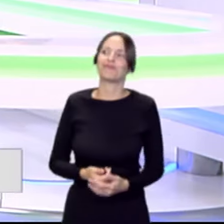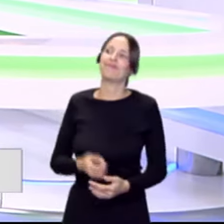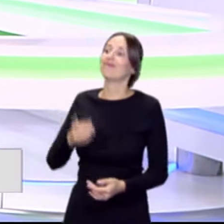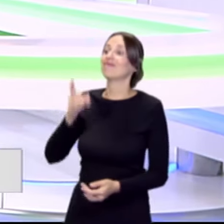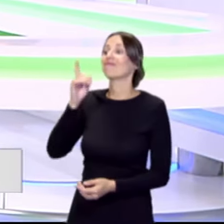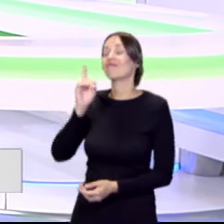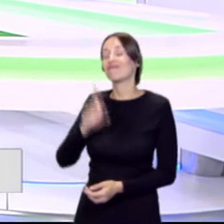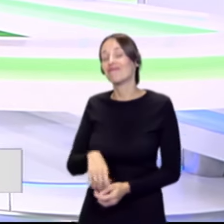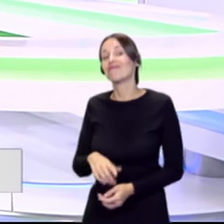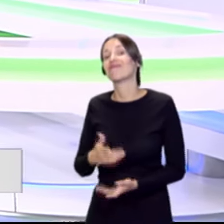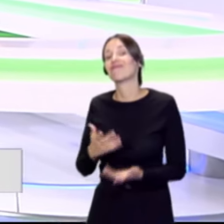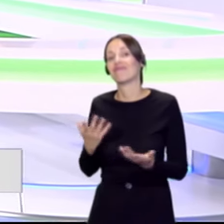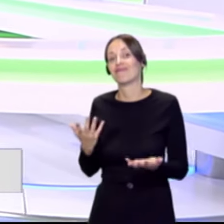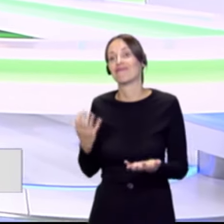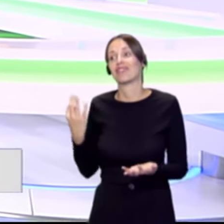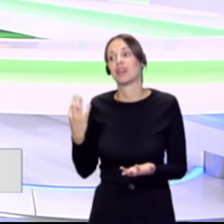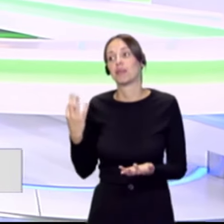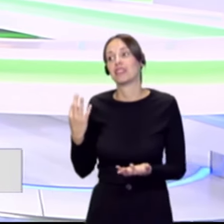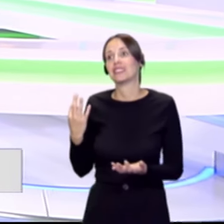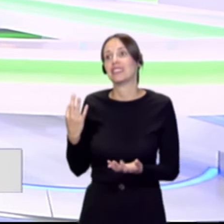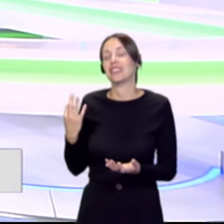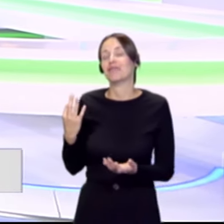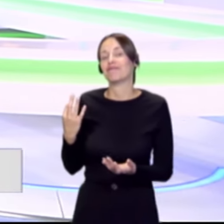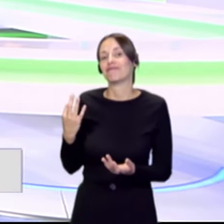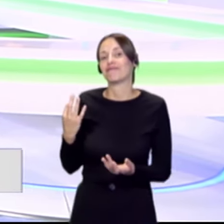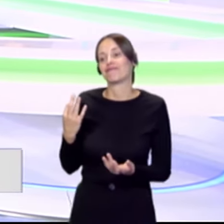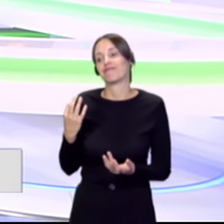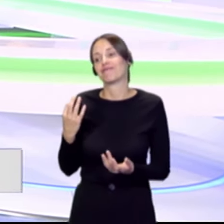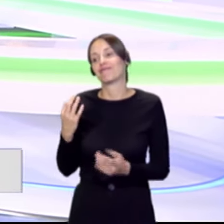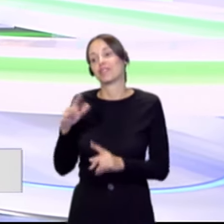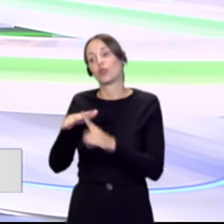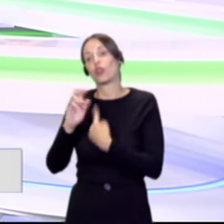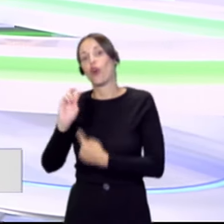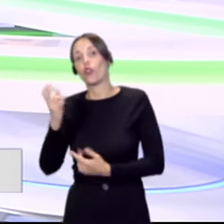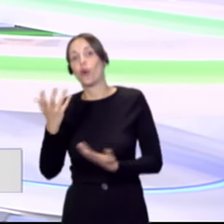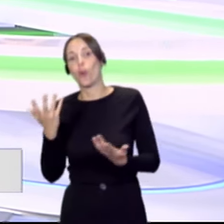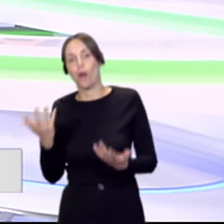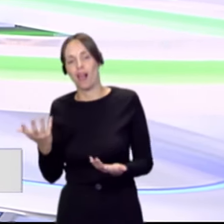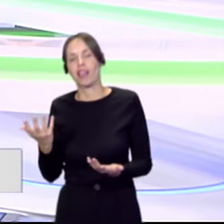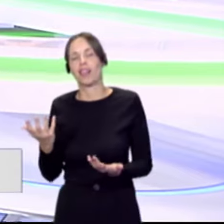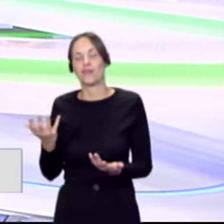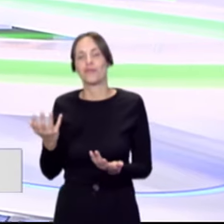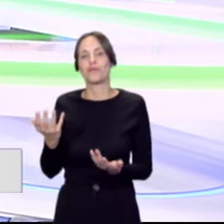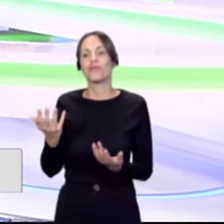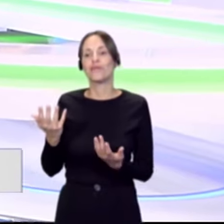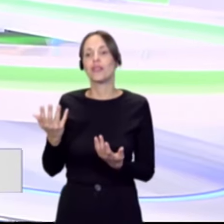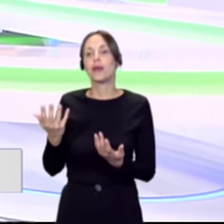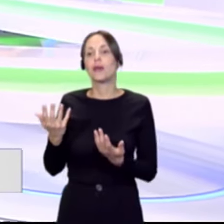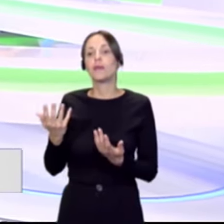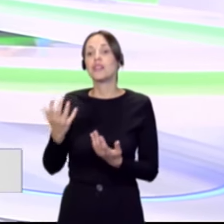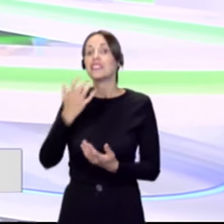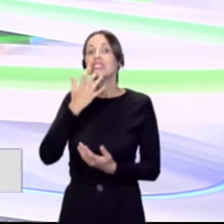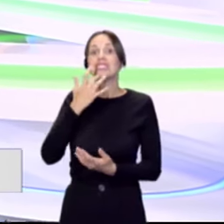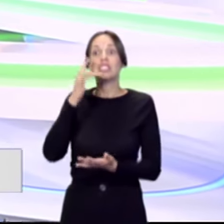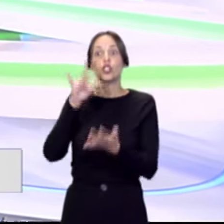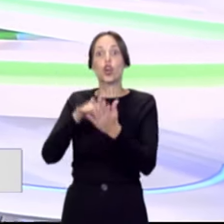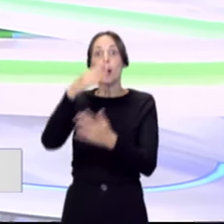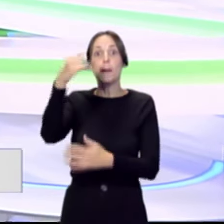pata de esta mesa es que se tendrían que acelerar los mecanismos para poder sustituir bajas, por